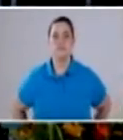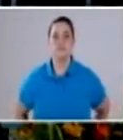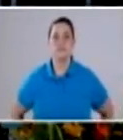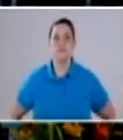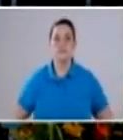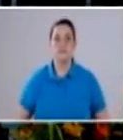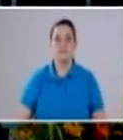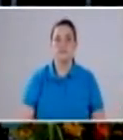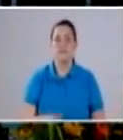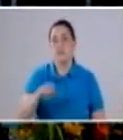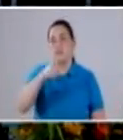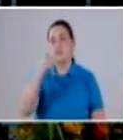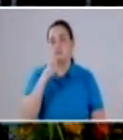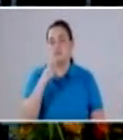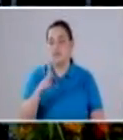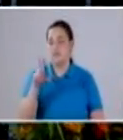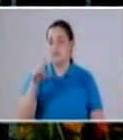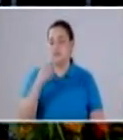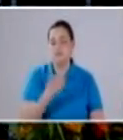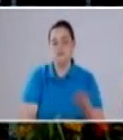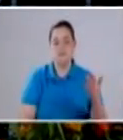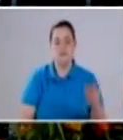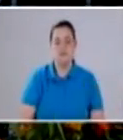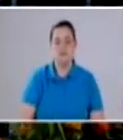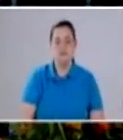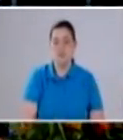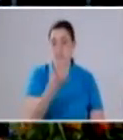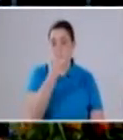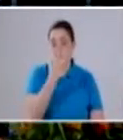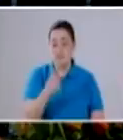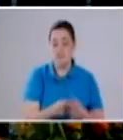Dijeron, no, entonces yo tampoco. Y bien bravos conmigo, pues no fueron.